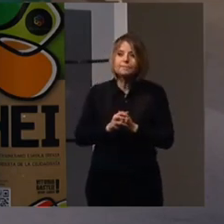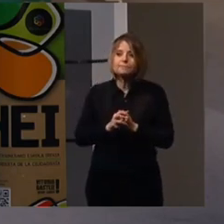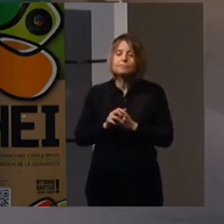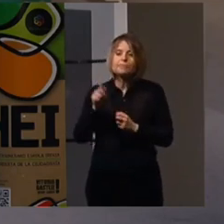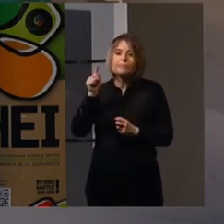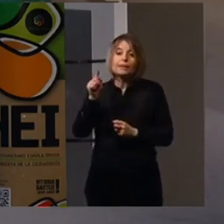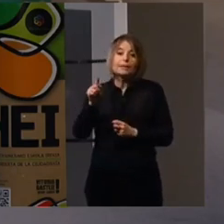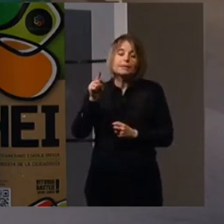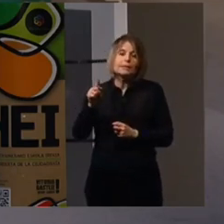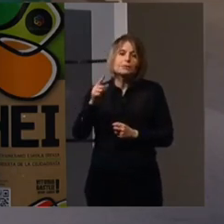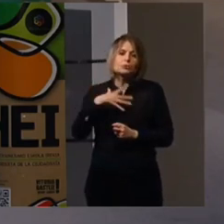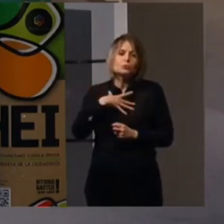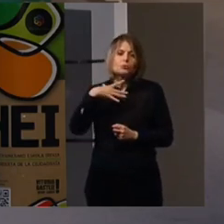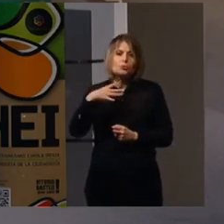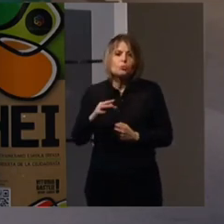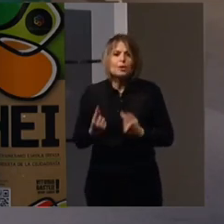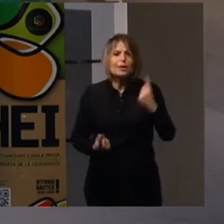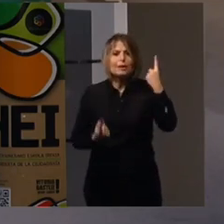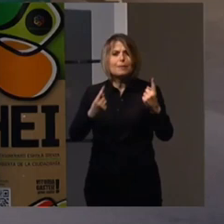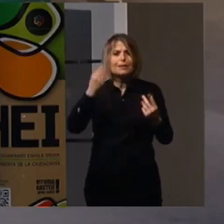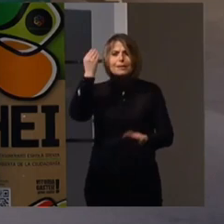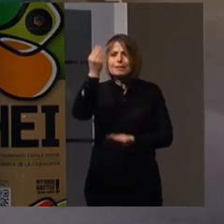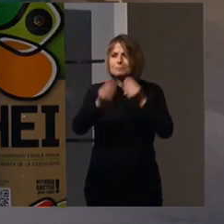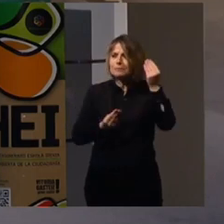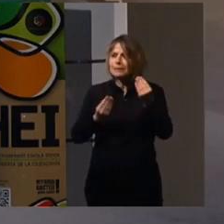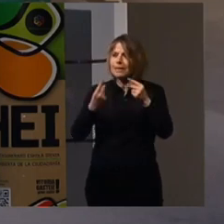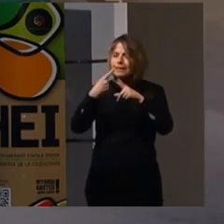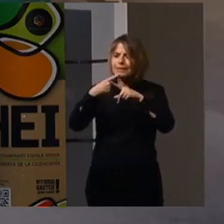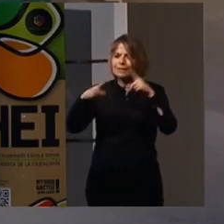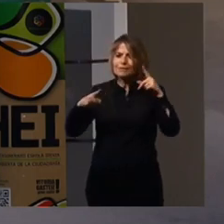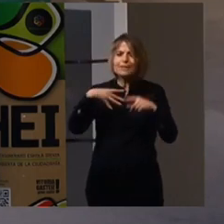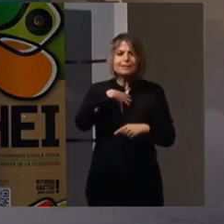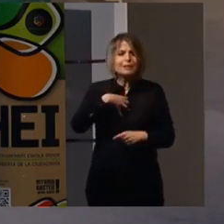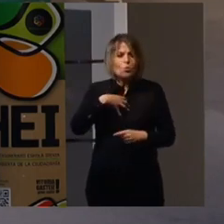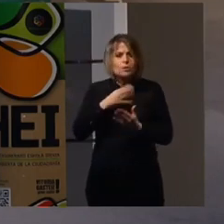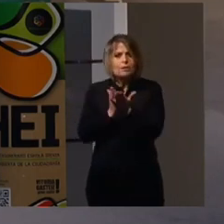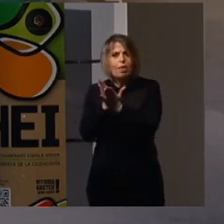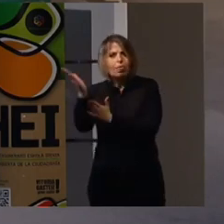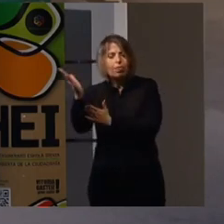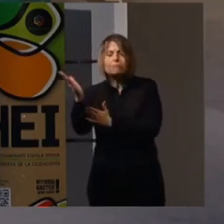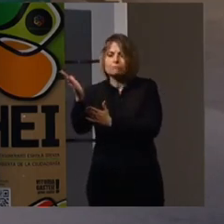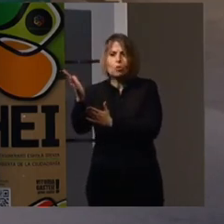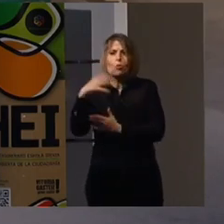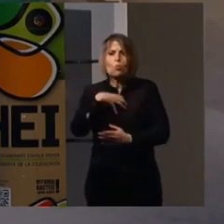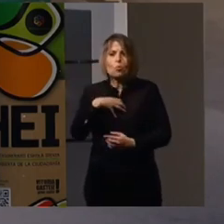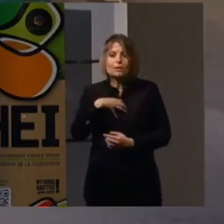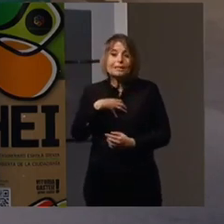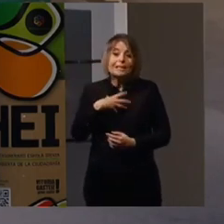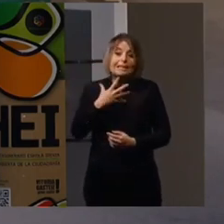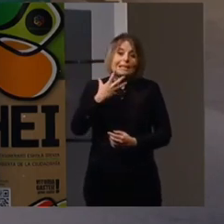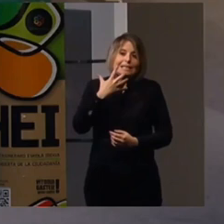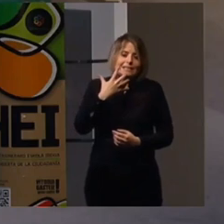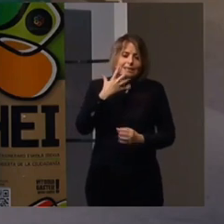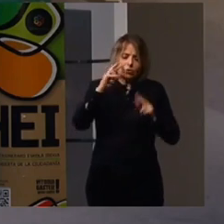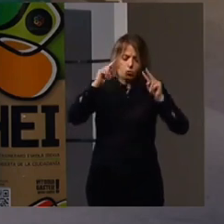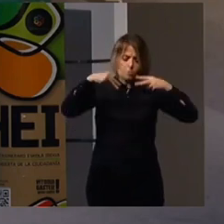quizás es porque nos cuesta pensar en algo diferente, en otras posibilidades, pero ¿y si en vez de